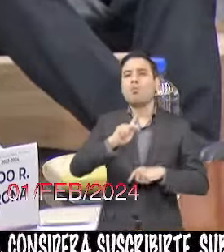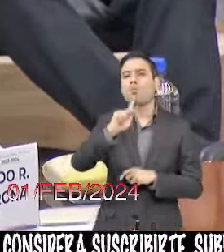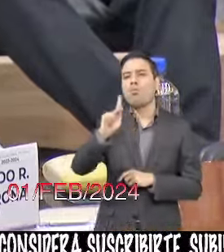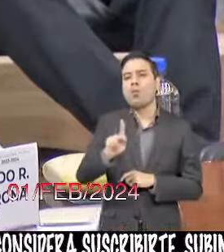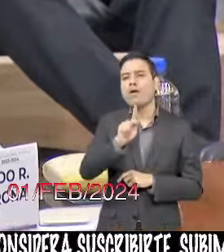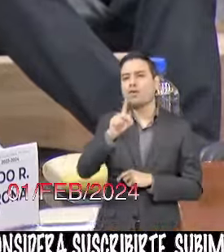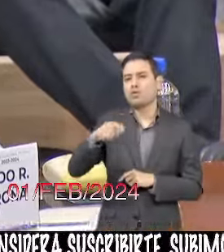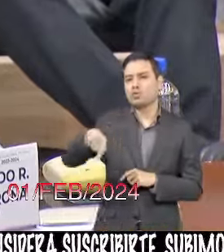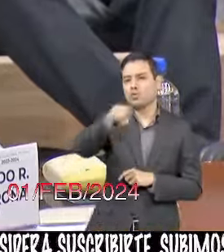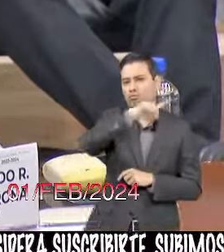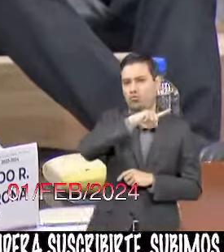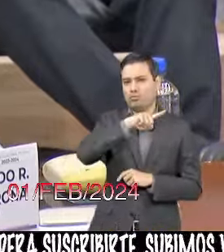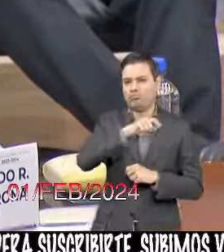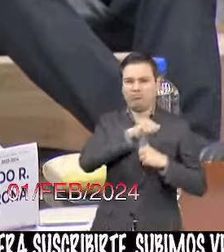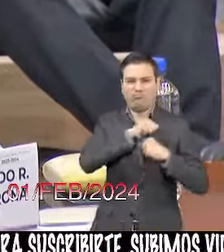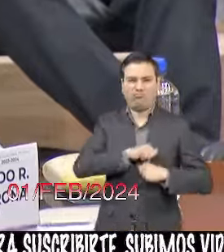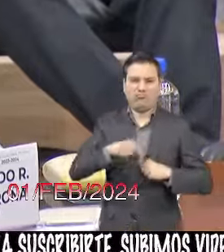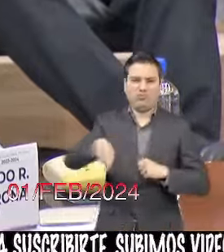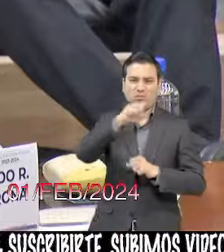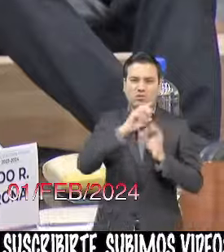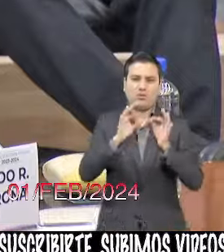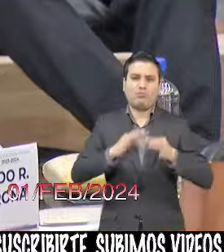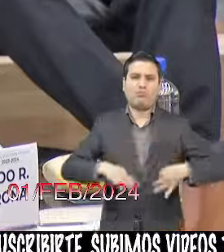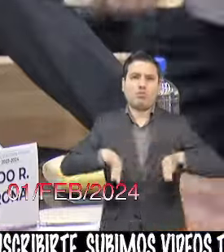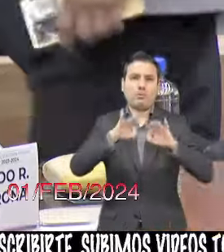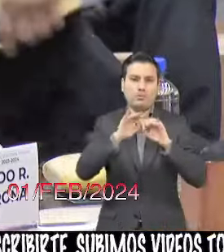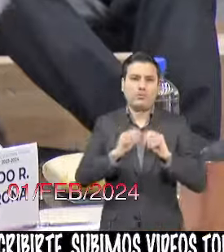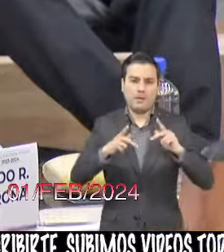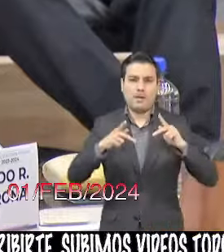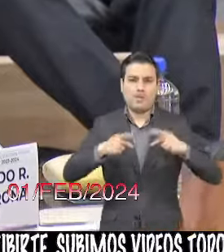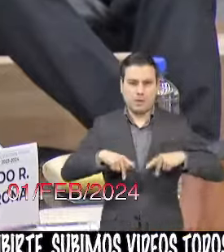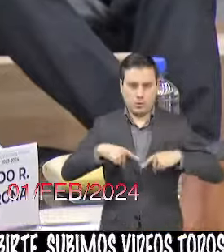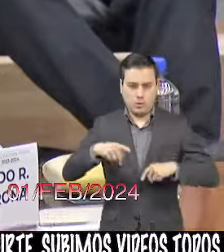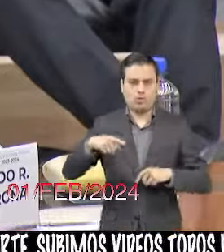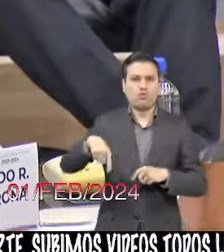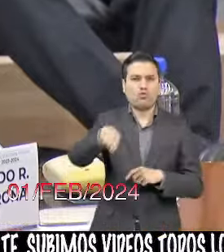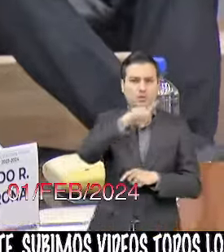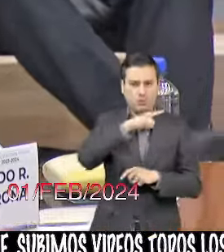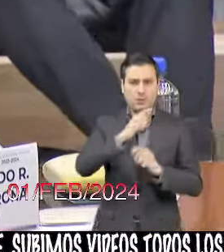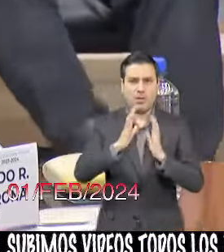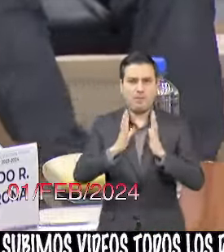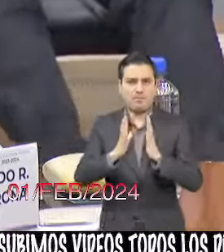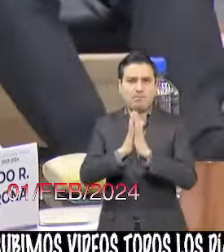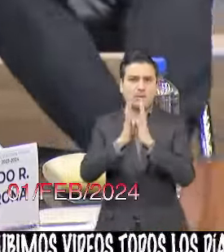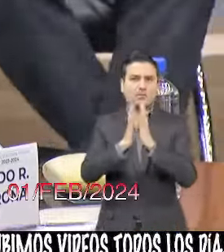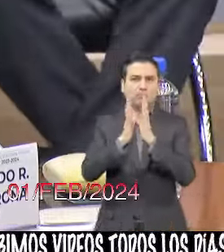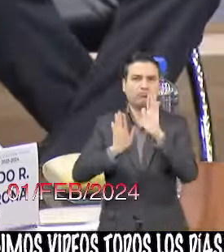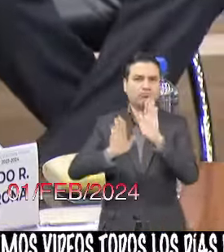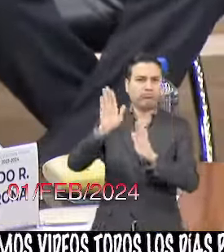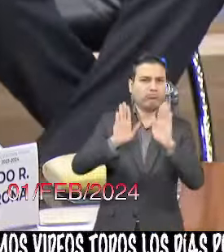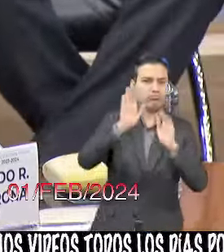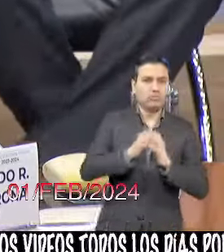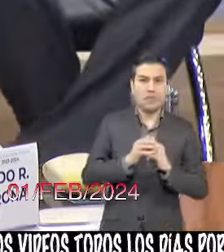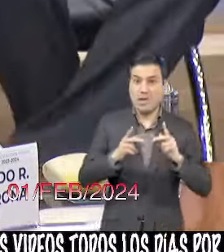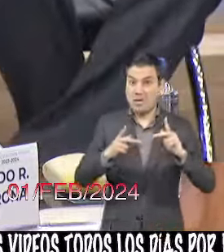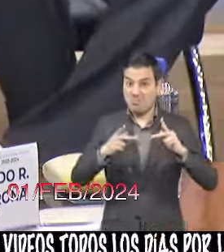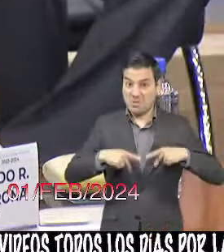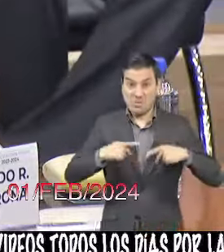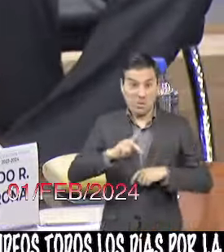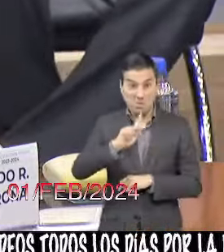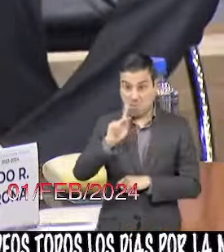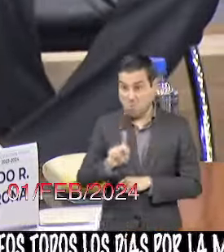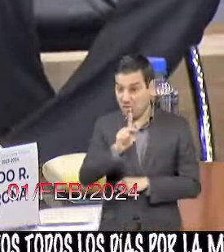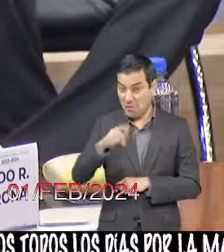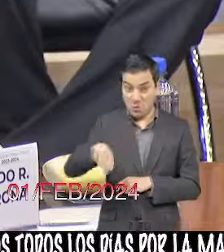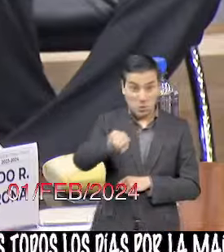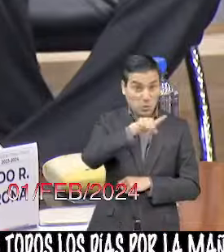es el pueblo el que ejerce la democracia, es el pueblo con el cual no sería posible, sin el cual no sería